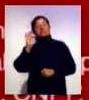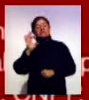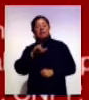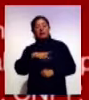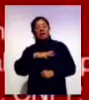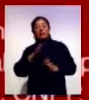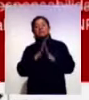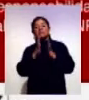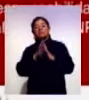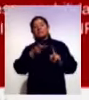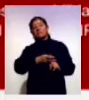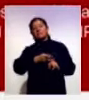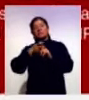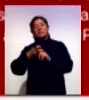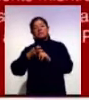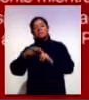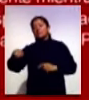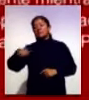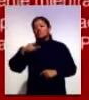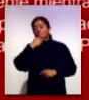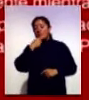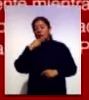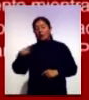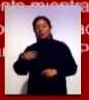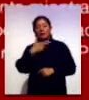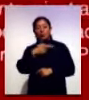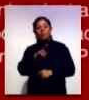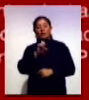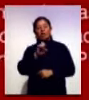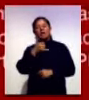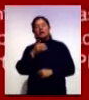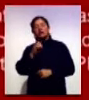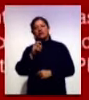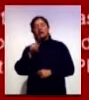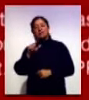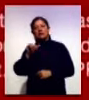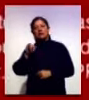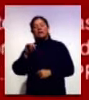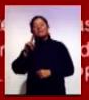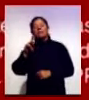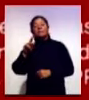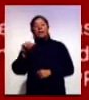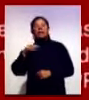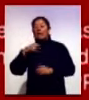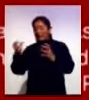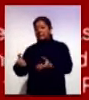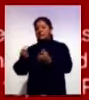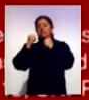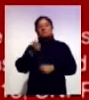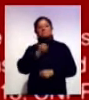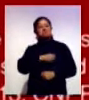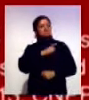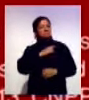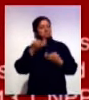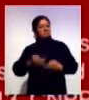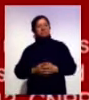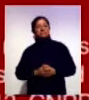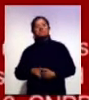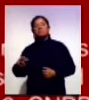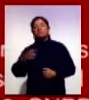el secuestro exprés en agravio de un hombre en el municipio de Hueyotlipan, mismo que fue rescatado sano y salvo. De acuerdo con la información recabada y de